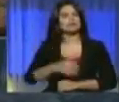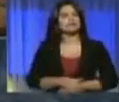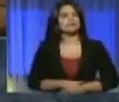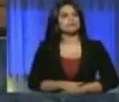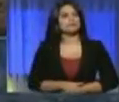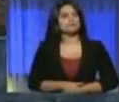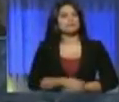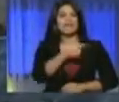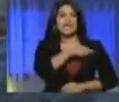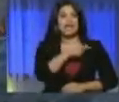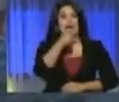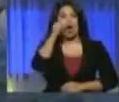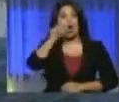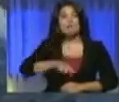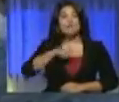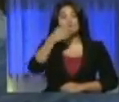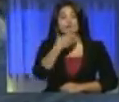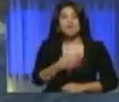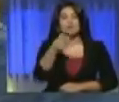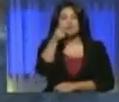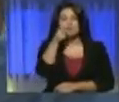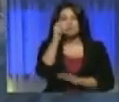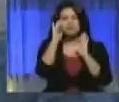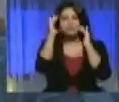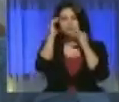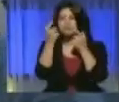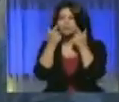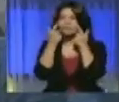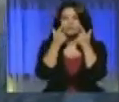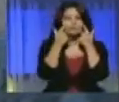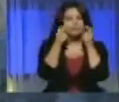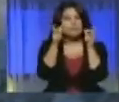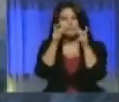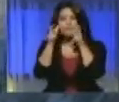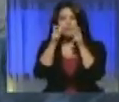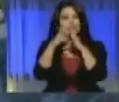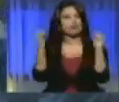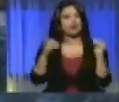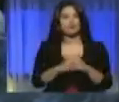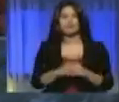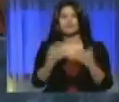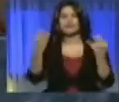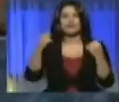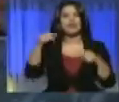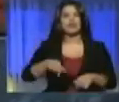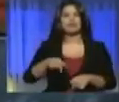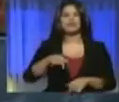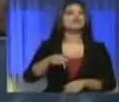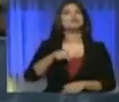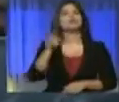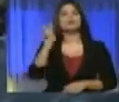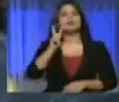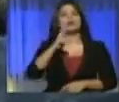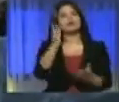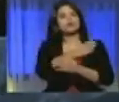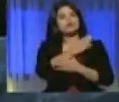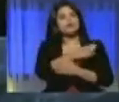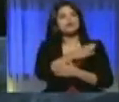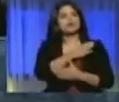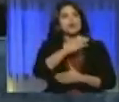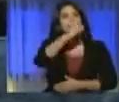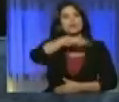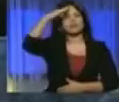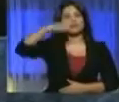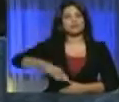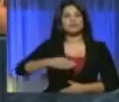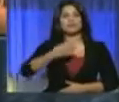Atento siempre, atento, pendiente de todo. Tenemos que decir desde Venezuela, felicidades, comandante Fidel,